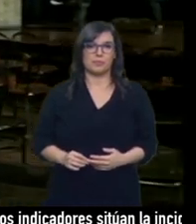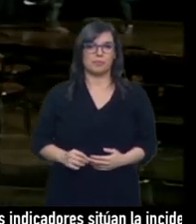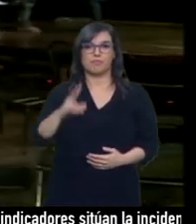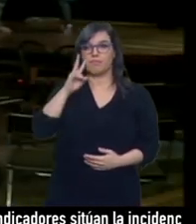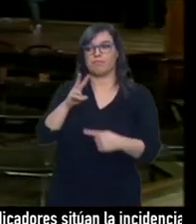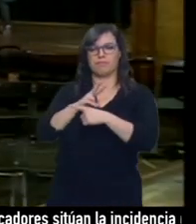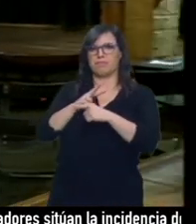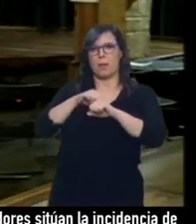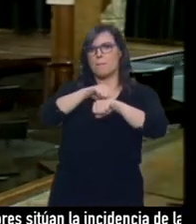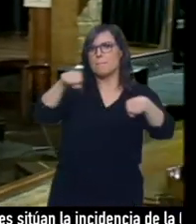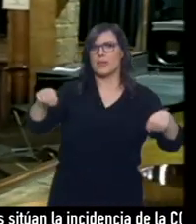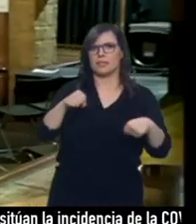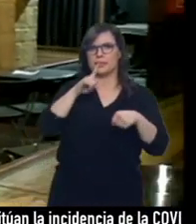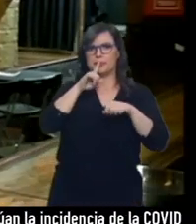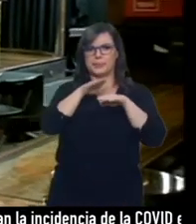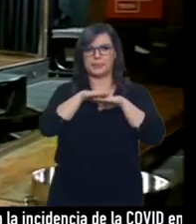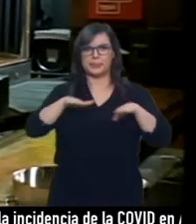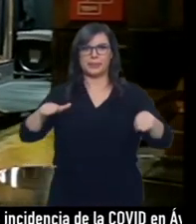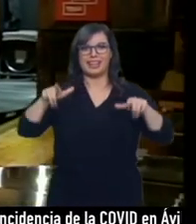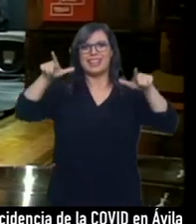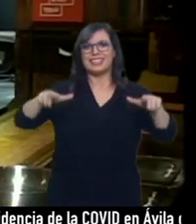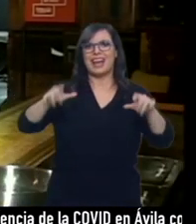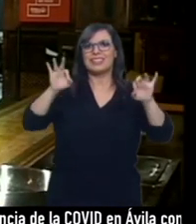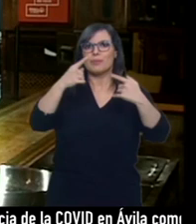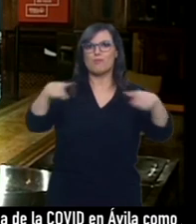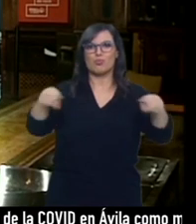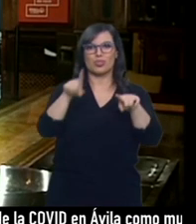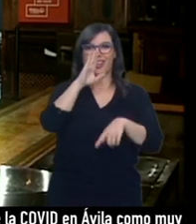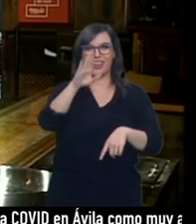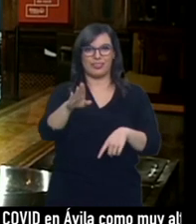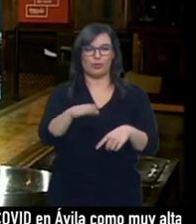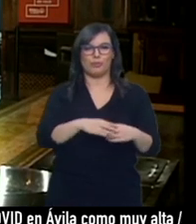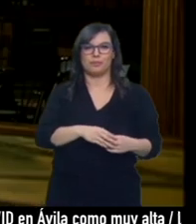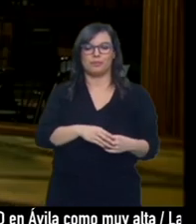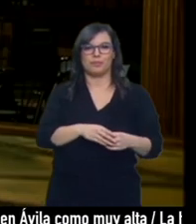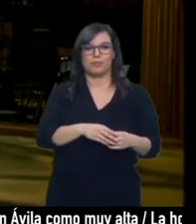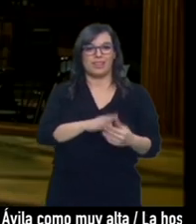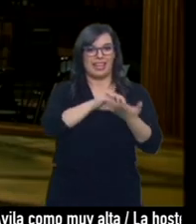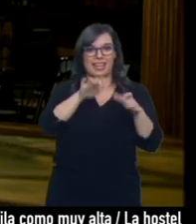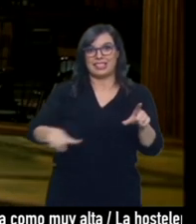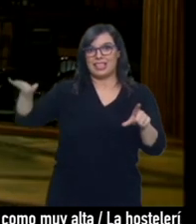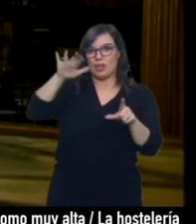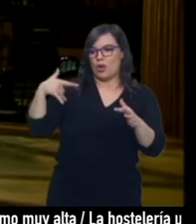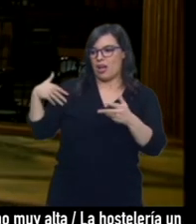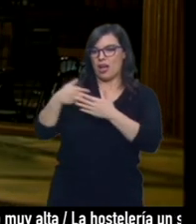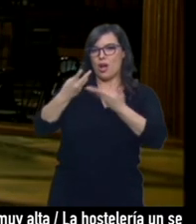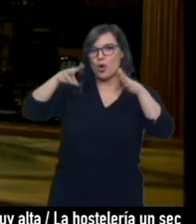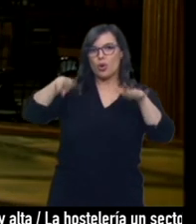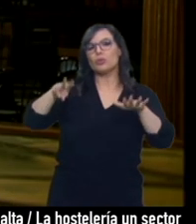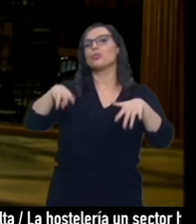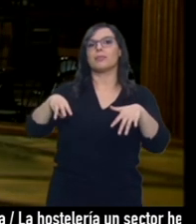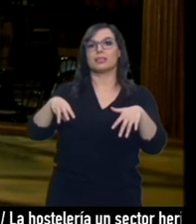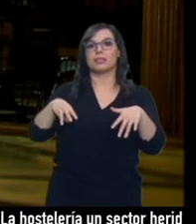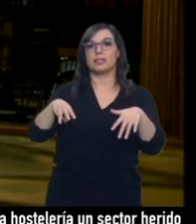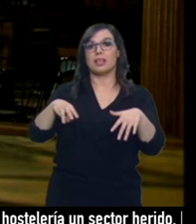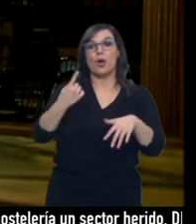Así, vacías y silenciosas, están las salas de música en directo de Castilla y León. 8 meses sin actividad. La última en